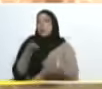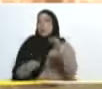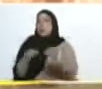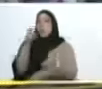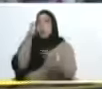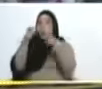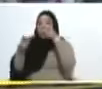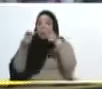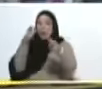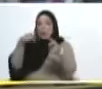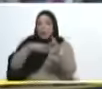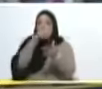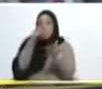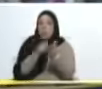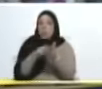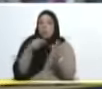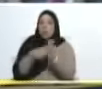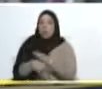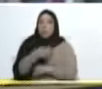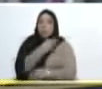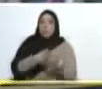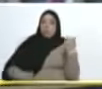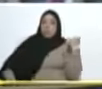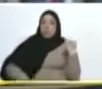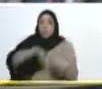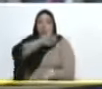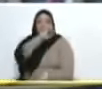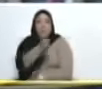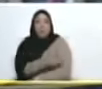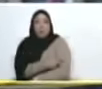fiscal general de la República, presidente del Poder